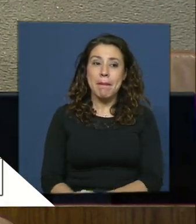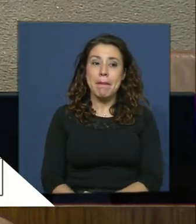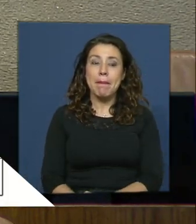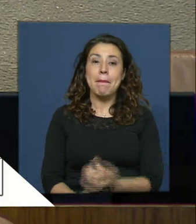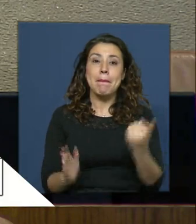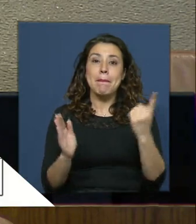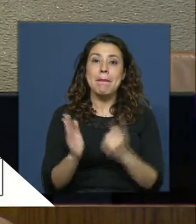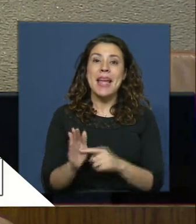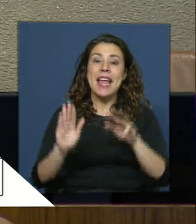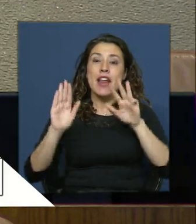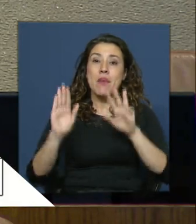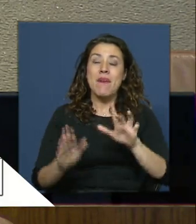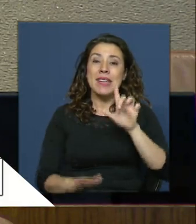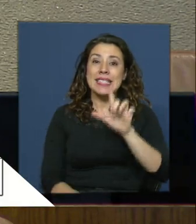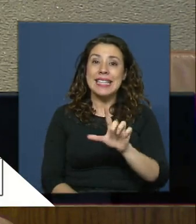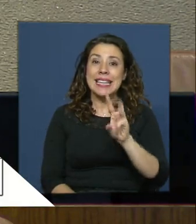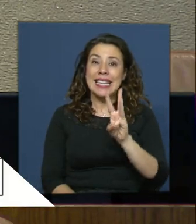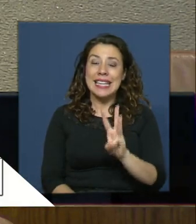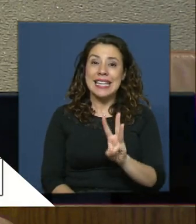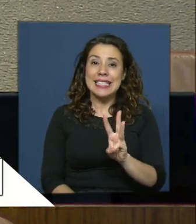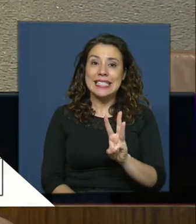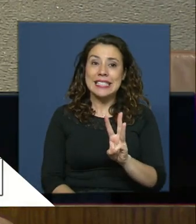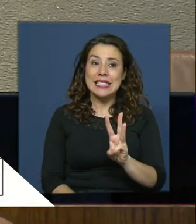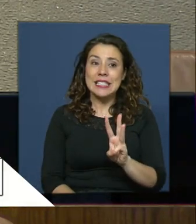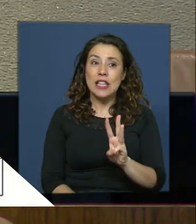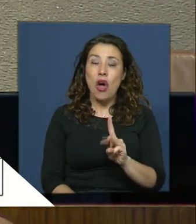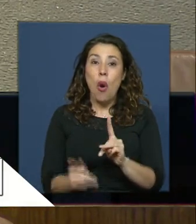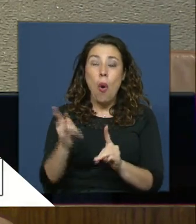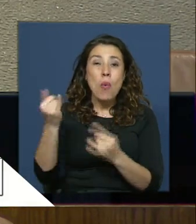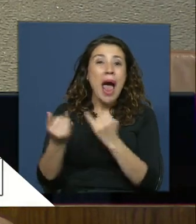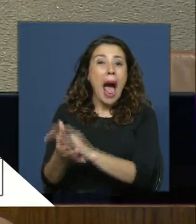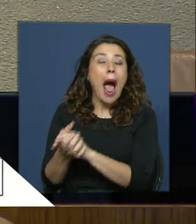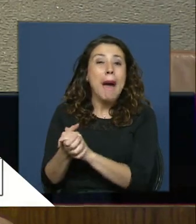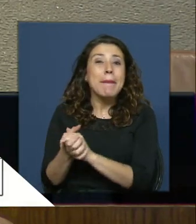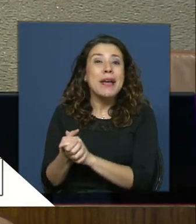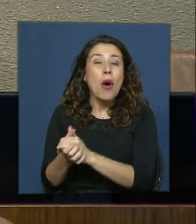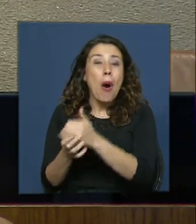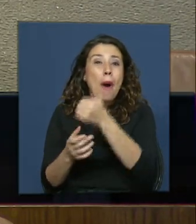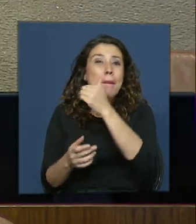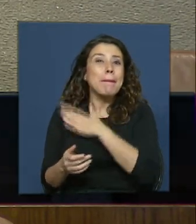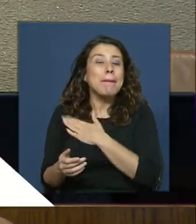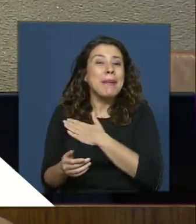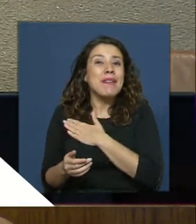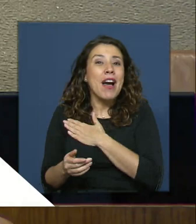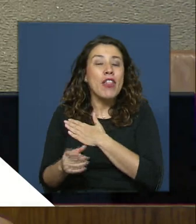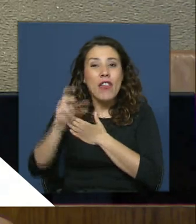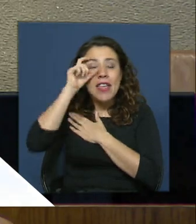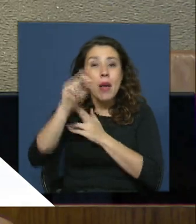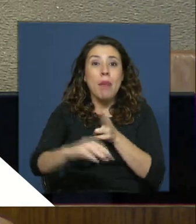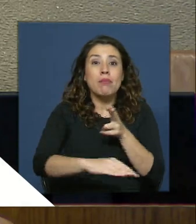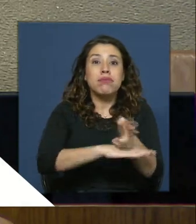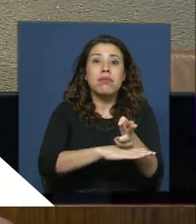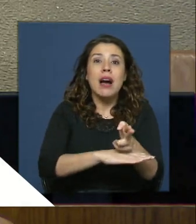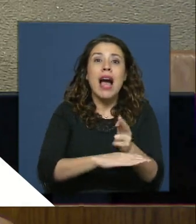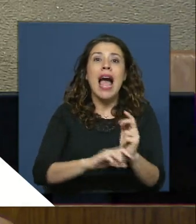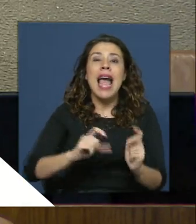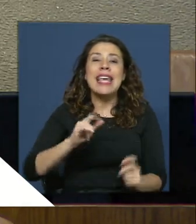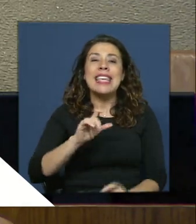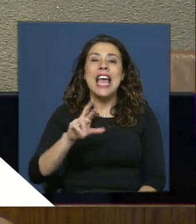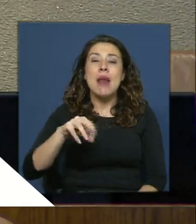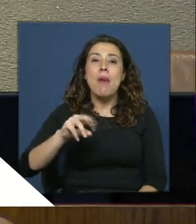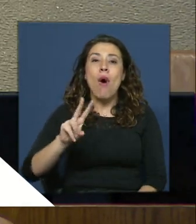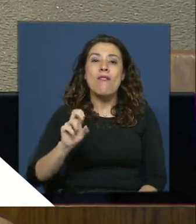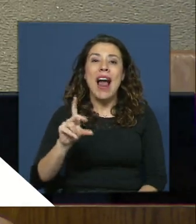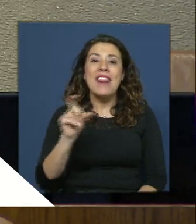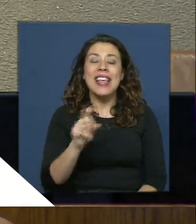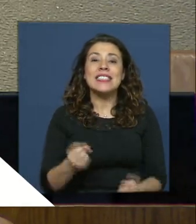de 1973, uno de estos amigos personales del señor Allende asesinó a Guillermo Valdés,